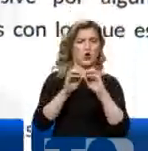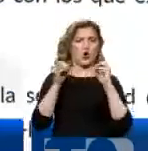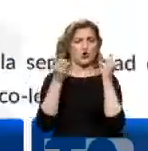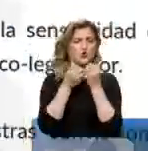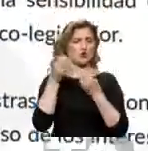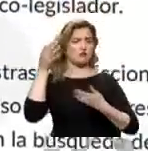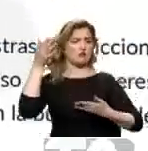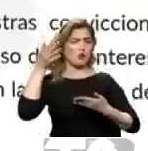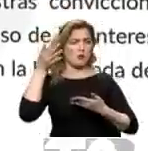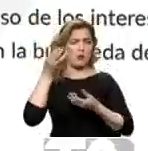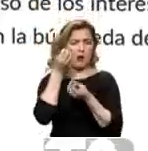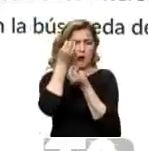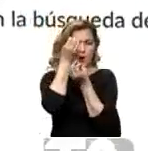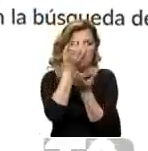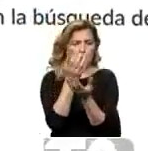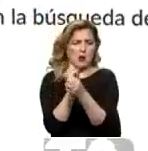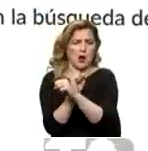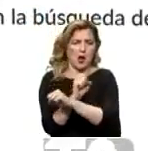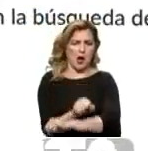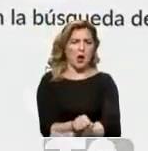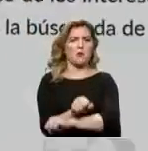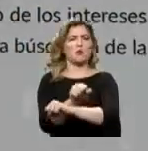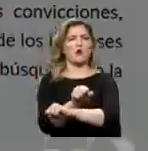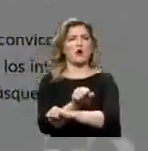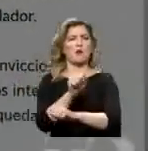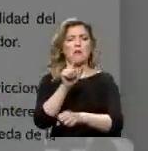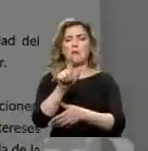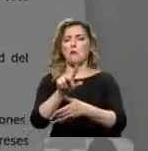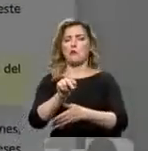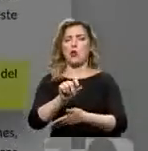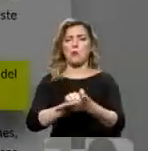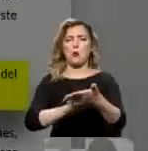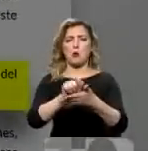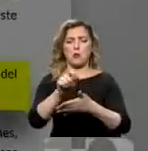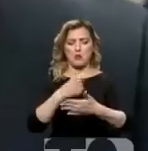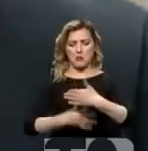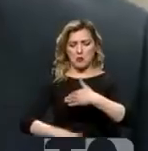organización política emitió rechazando que no se haya aprobado el aborto